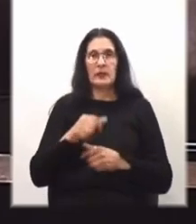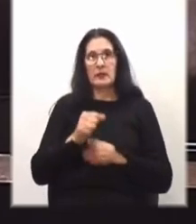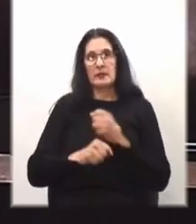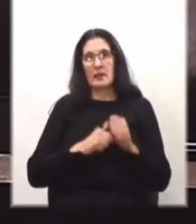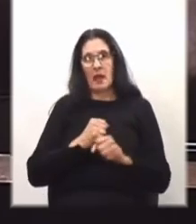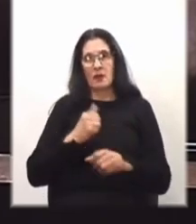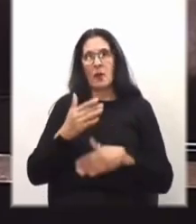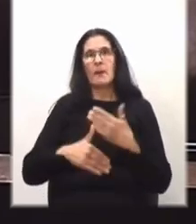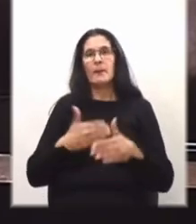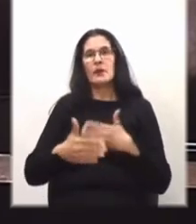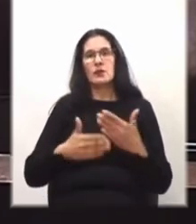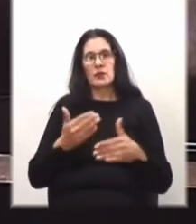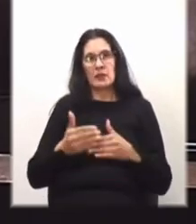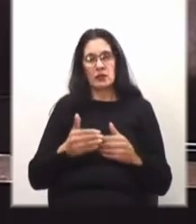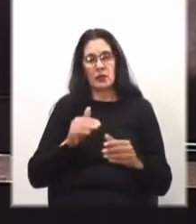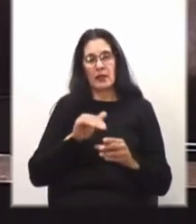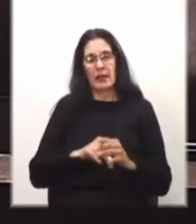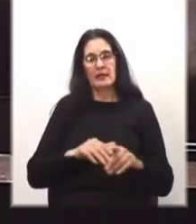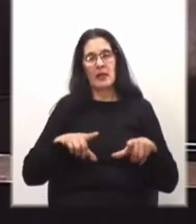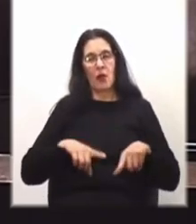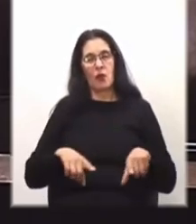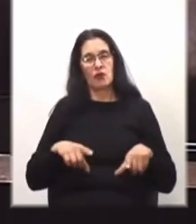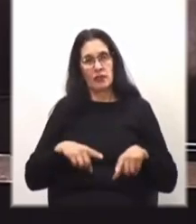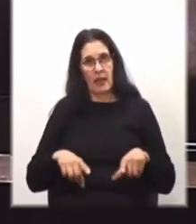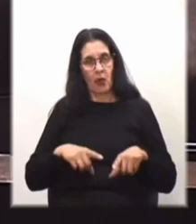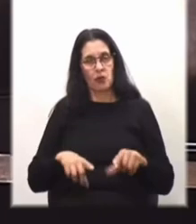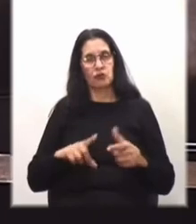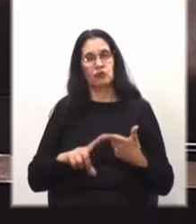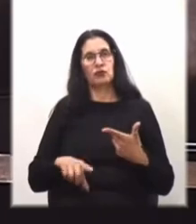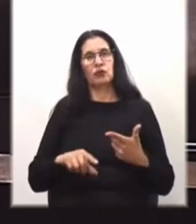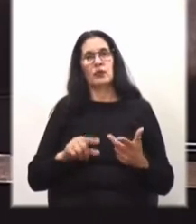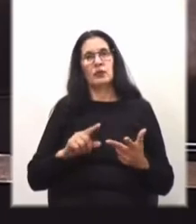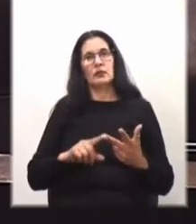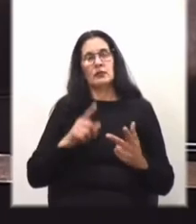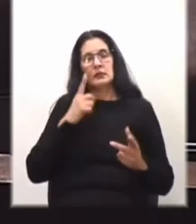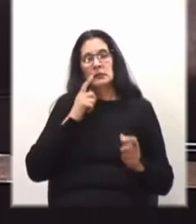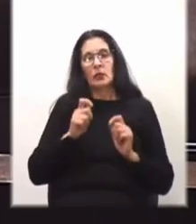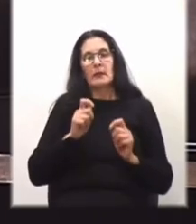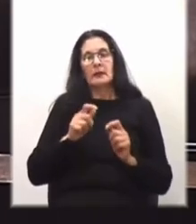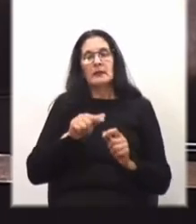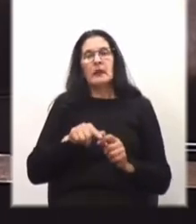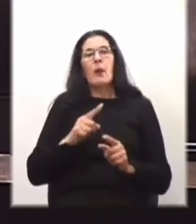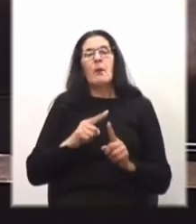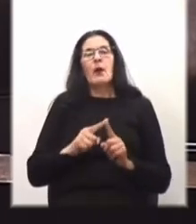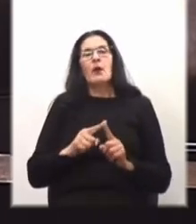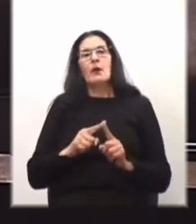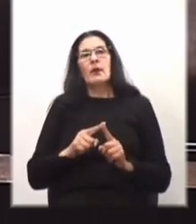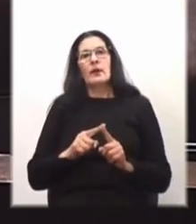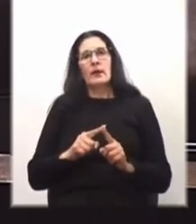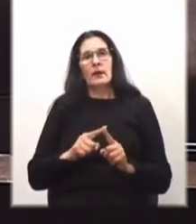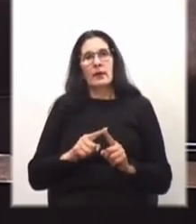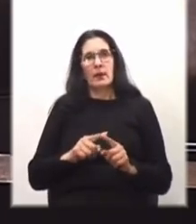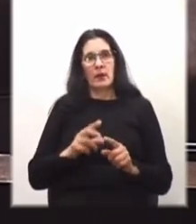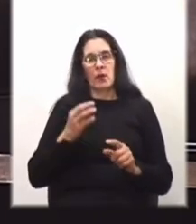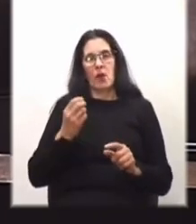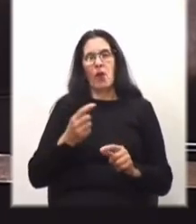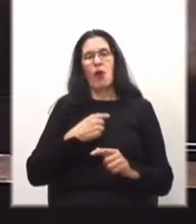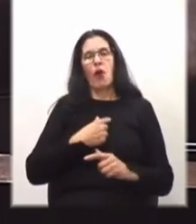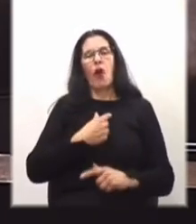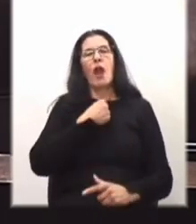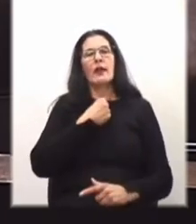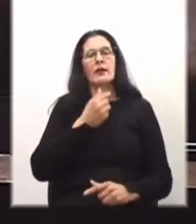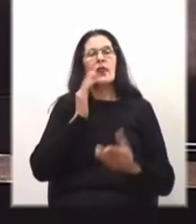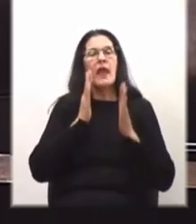de elecciones de consejos supervisados por el Colegio de Abogados, la